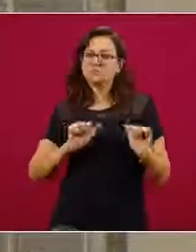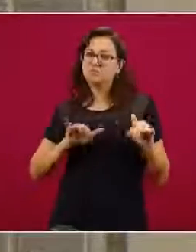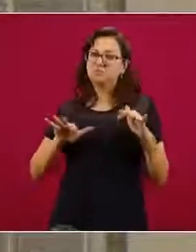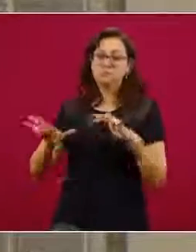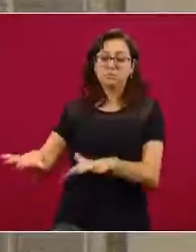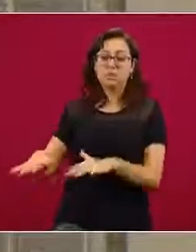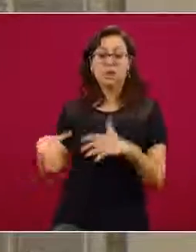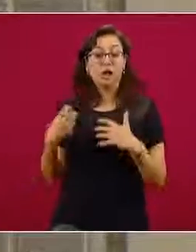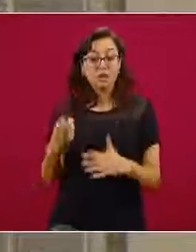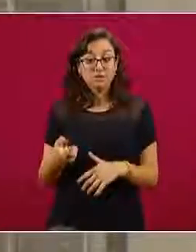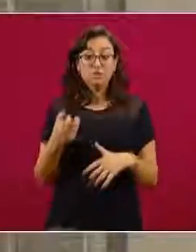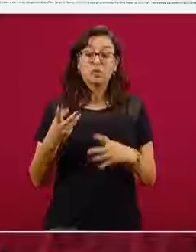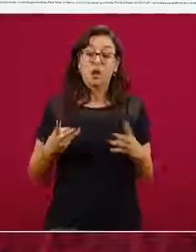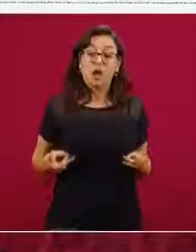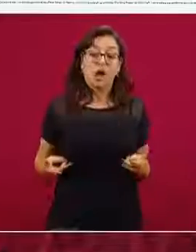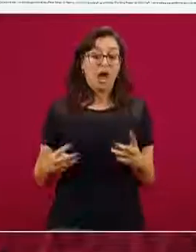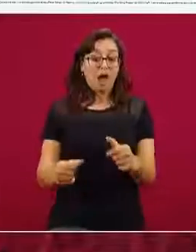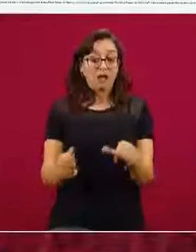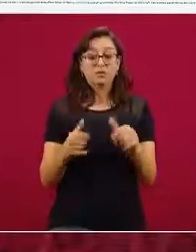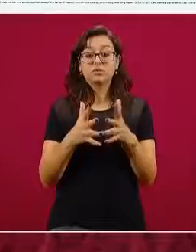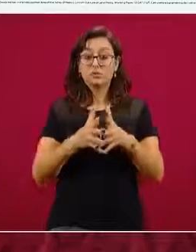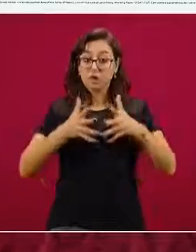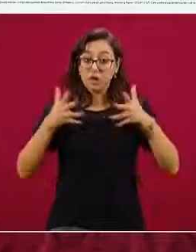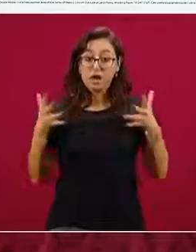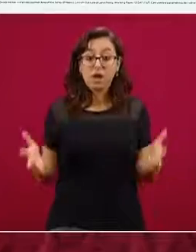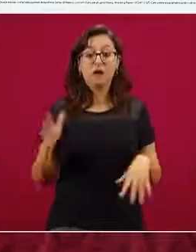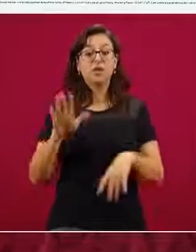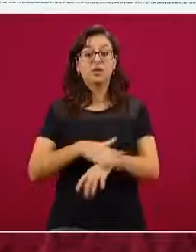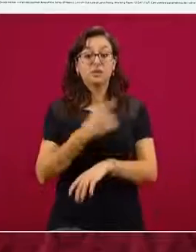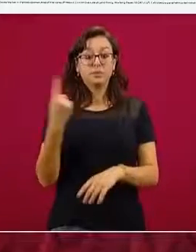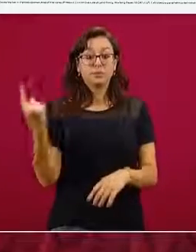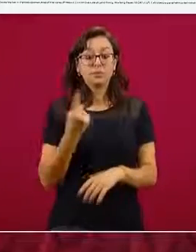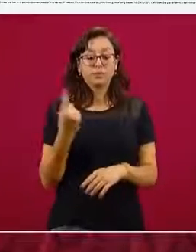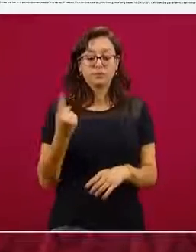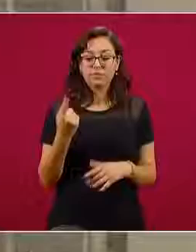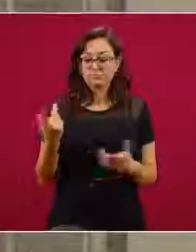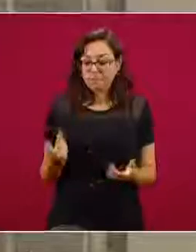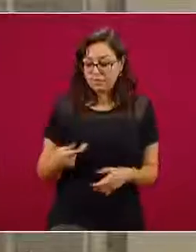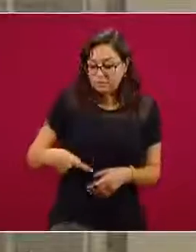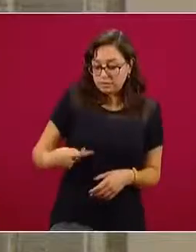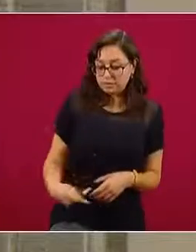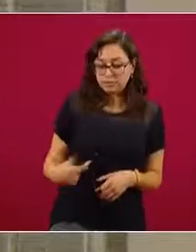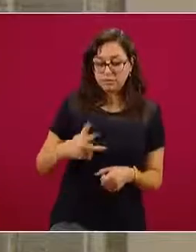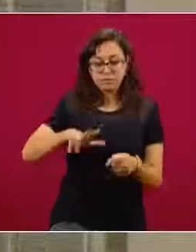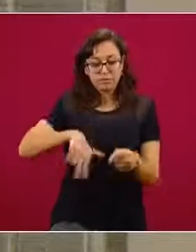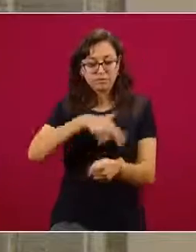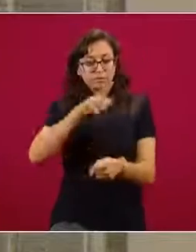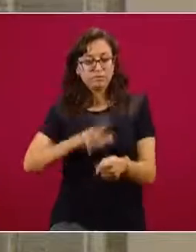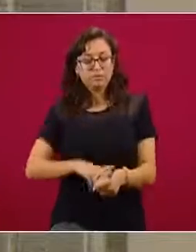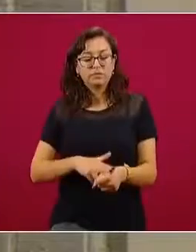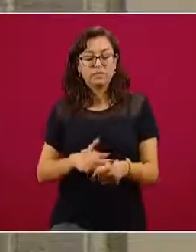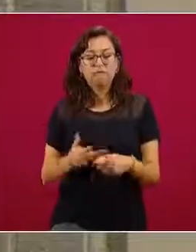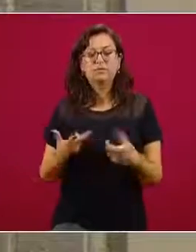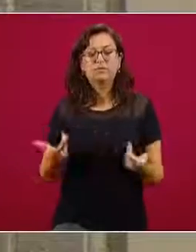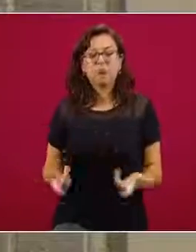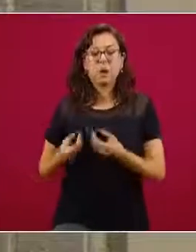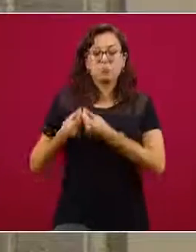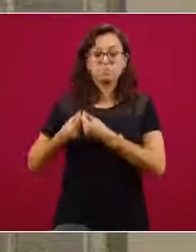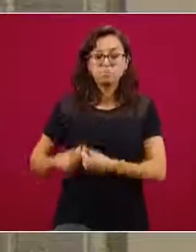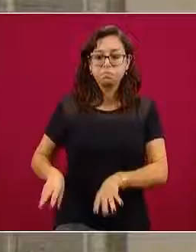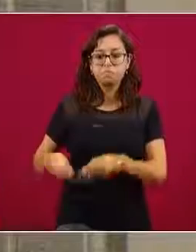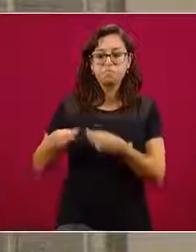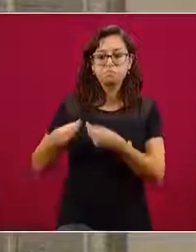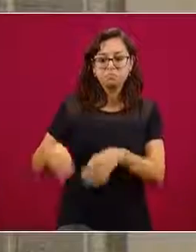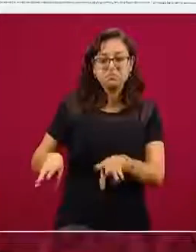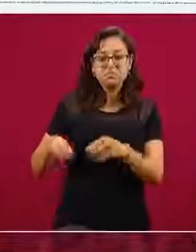la sociedad y para nuestro país. Al final, el capital natural que tenemos, el patrimonio natural, lo estamos perdiendo, al